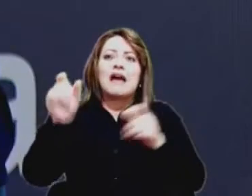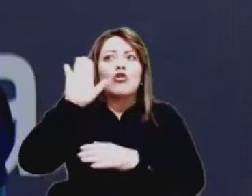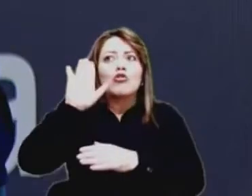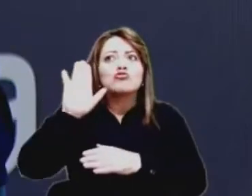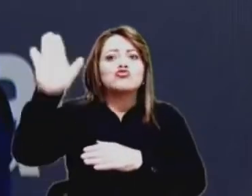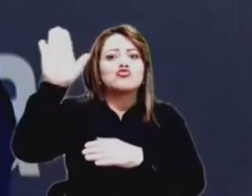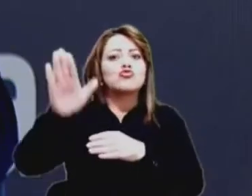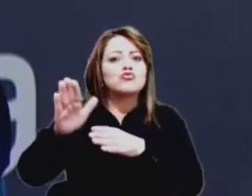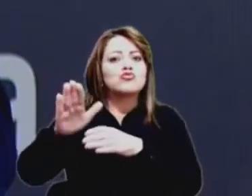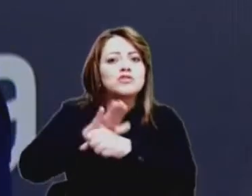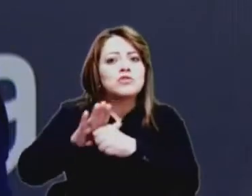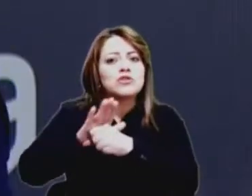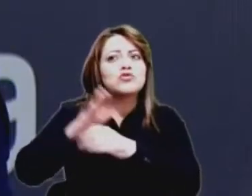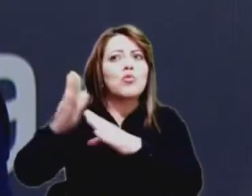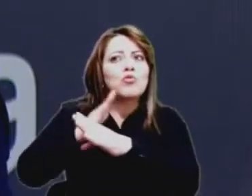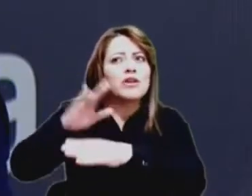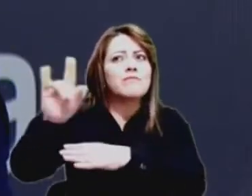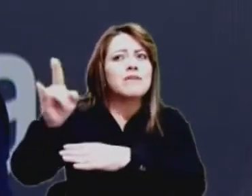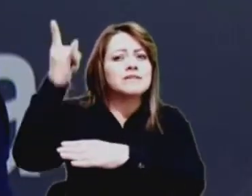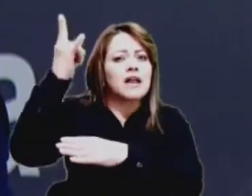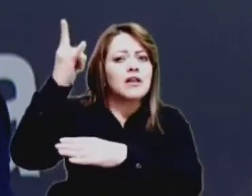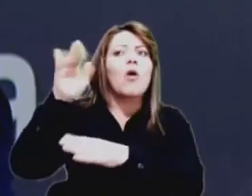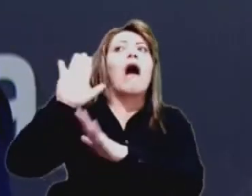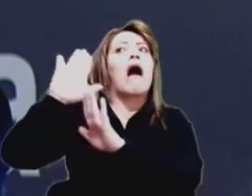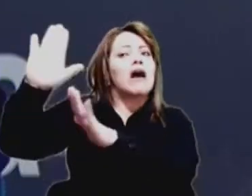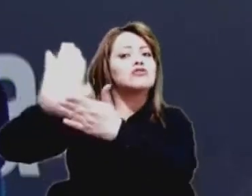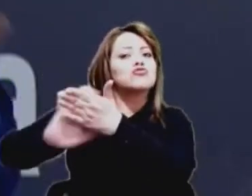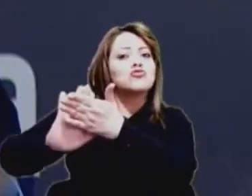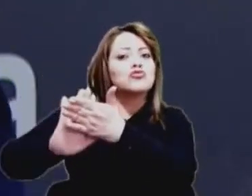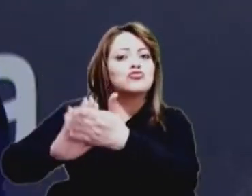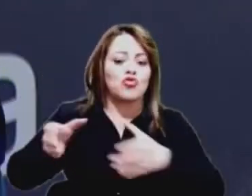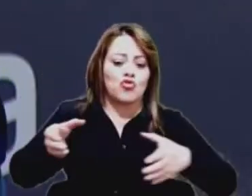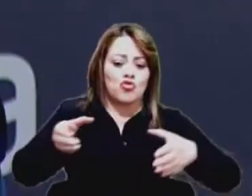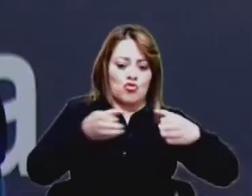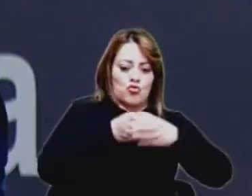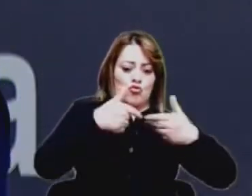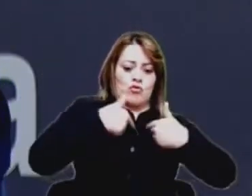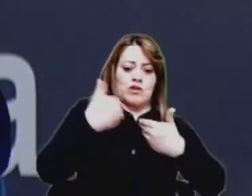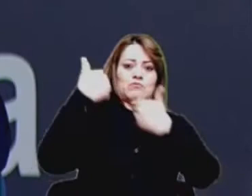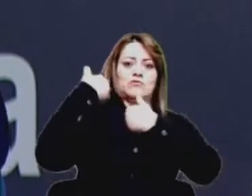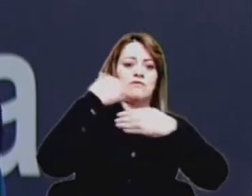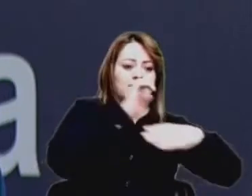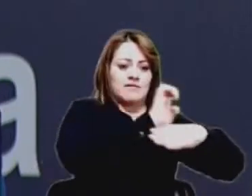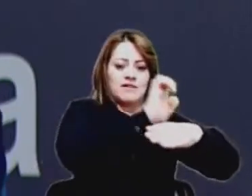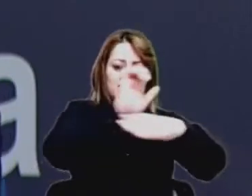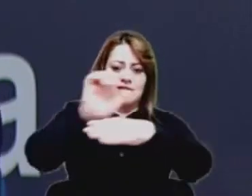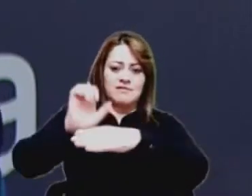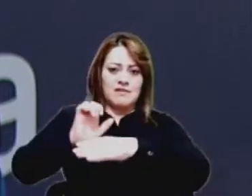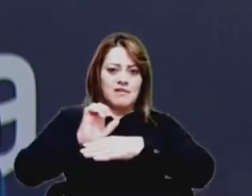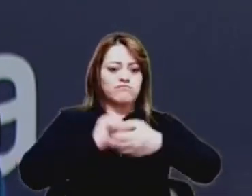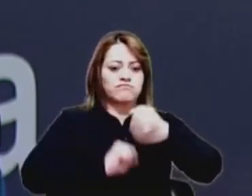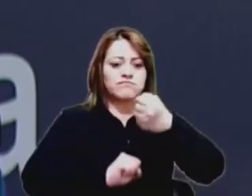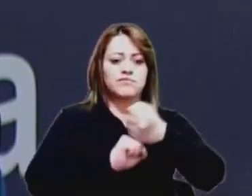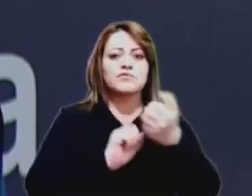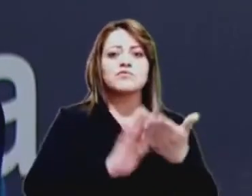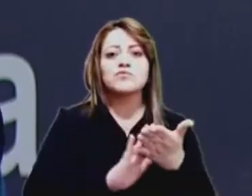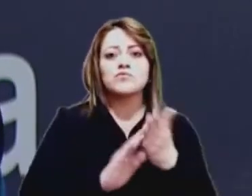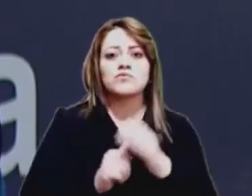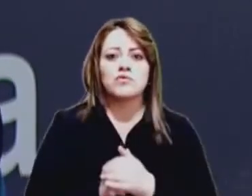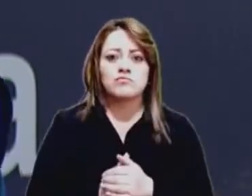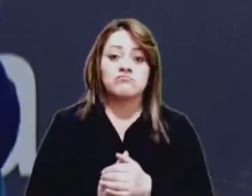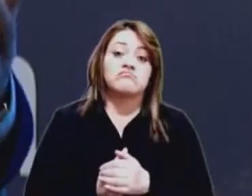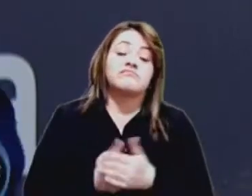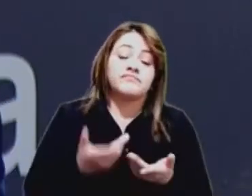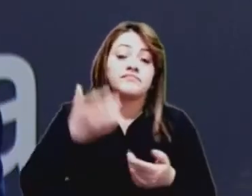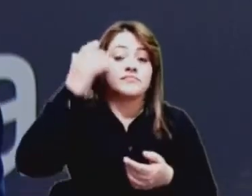le imponga más cargas a la administración de justicia que la congestión que además genere sobre costos por tú pues